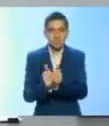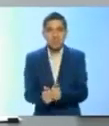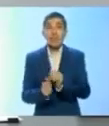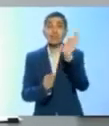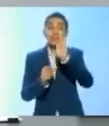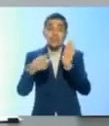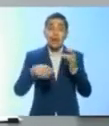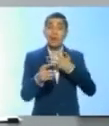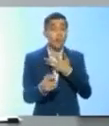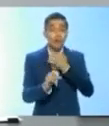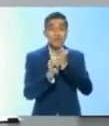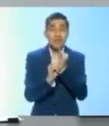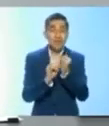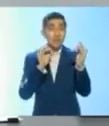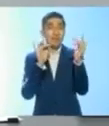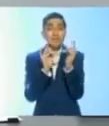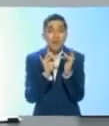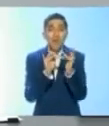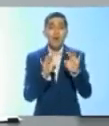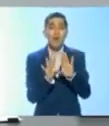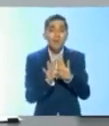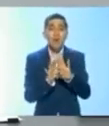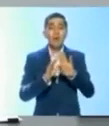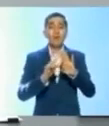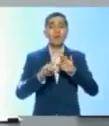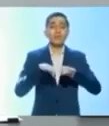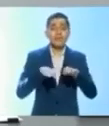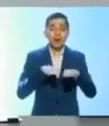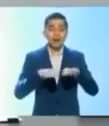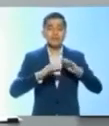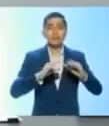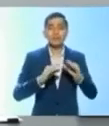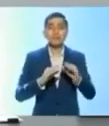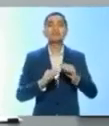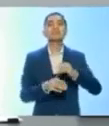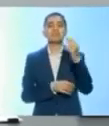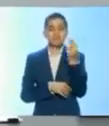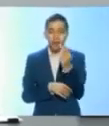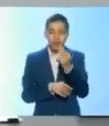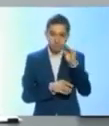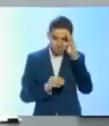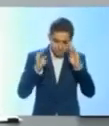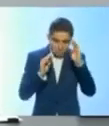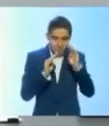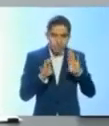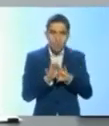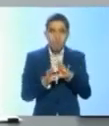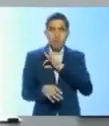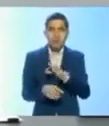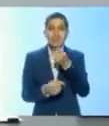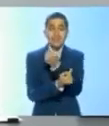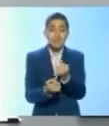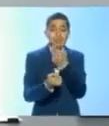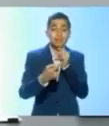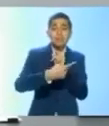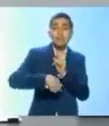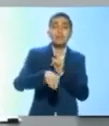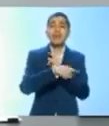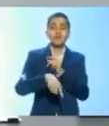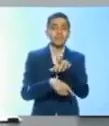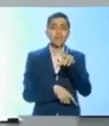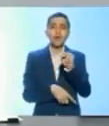a internet o herramientas virtuales, se buscará la implementación de algún mecanismo que les permita a las niñas y niños no estar